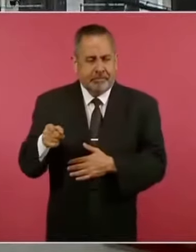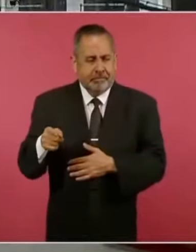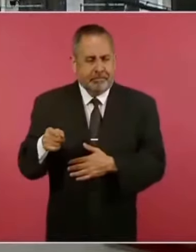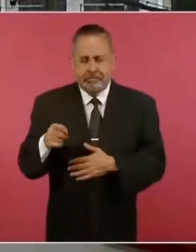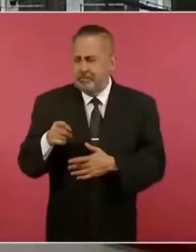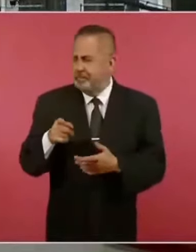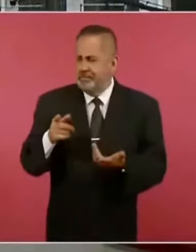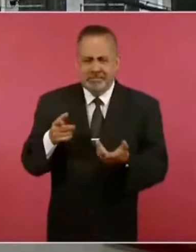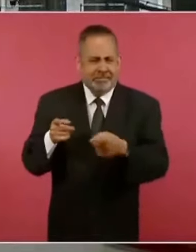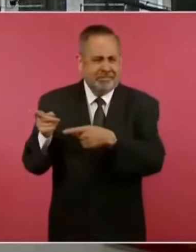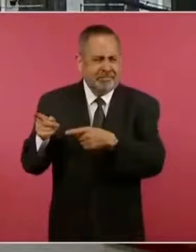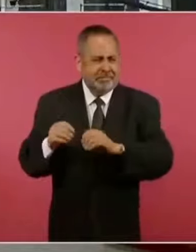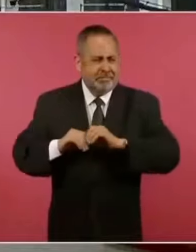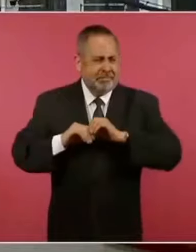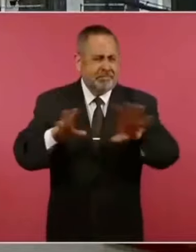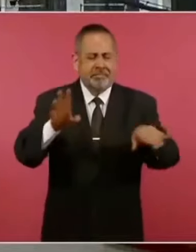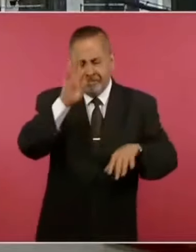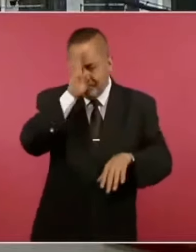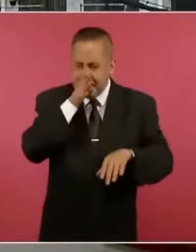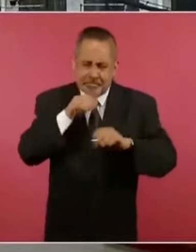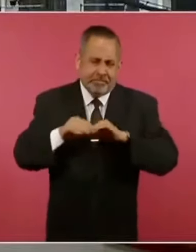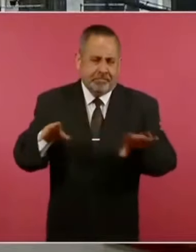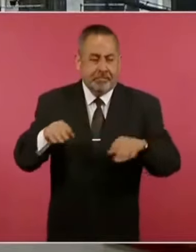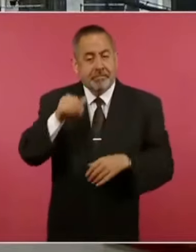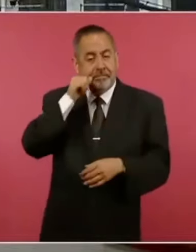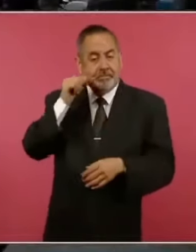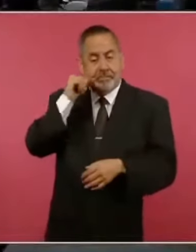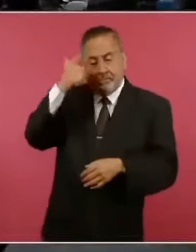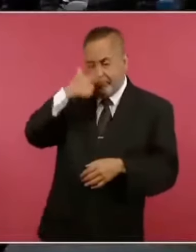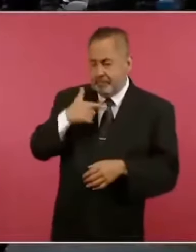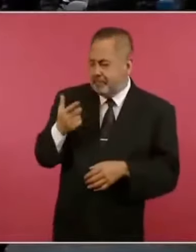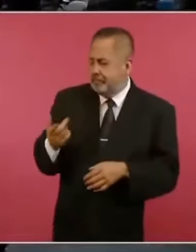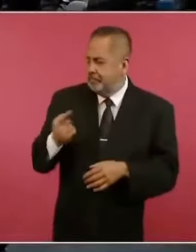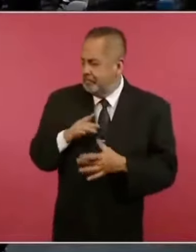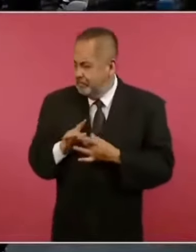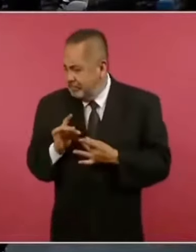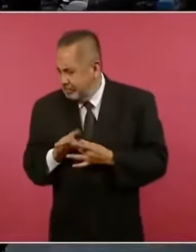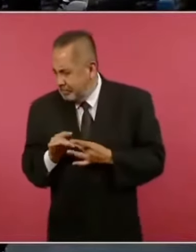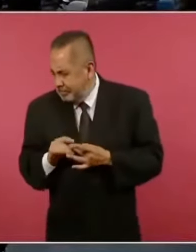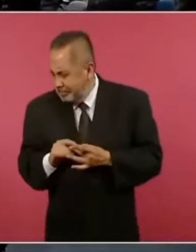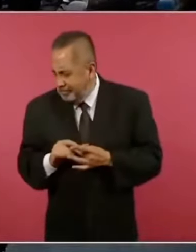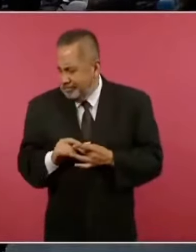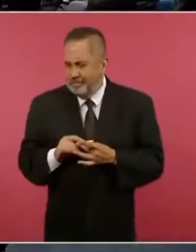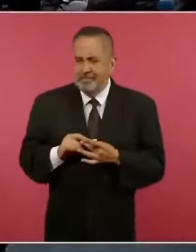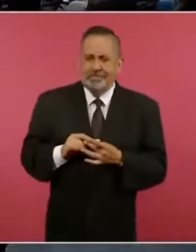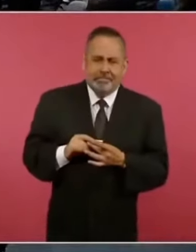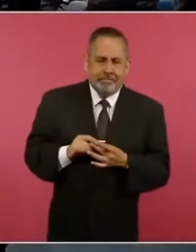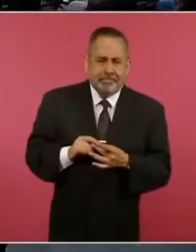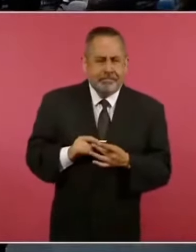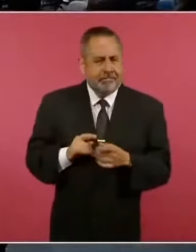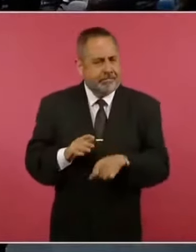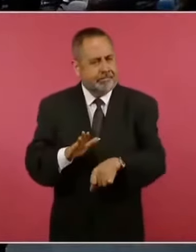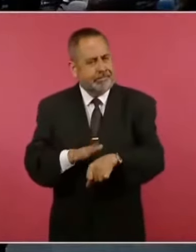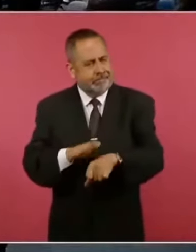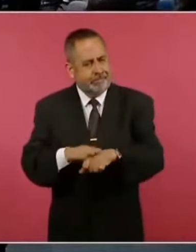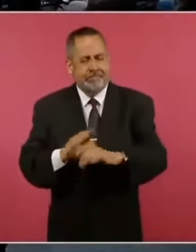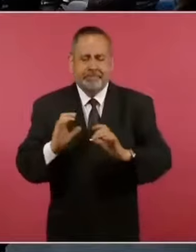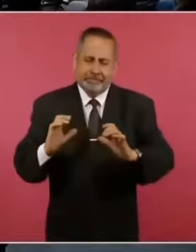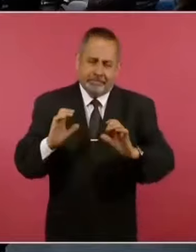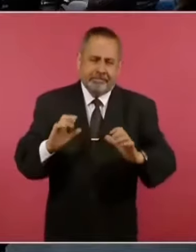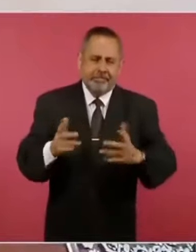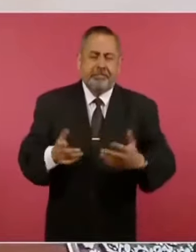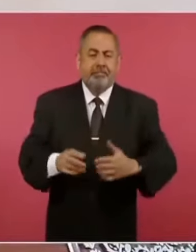no me está leyendo las 7 8 de la noche para que este andemos con cuidado